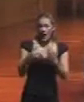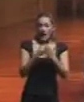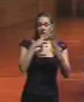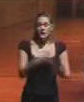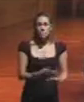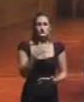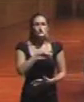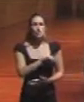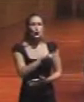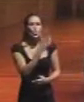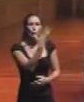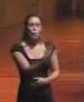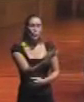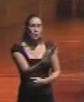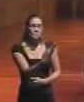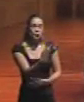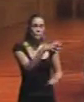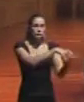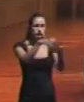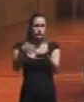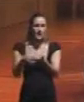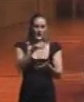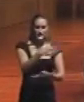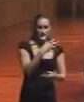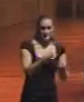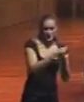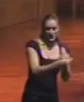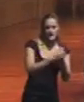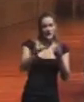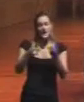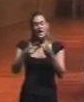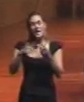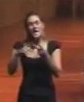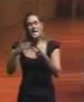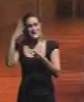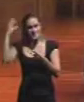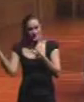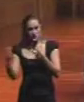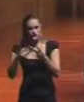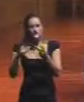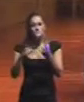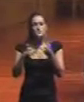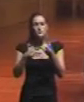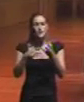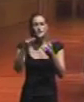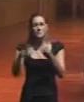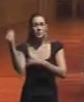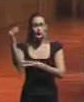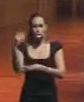con 4 campus en Gran Canaria, una extensión en Lanzarote y una unidad de apoyo docente de reciente creación en